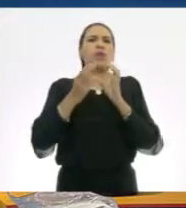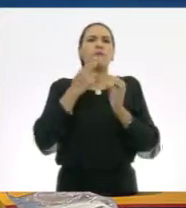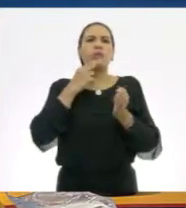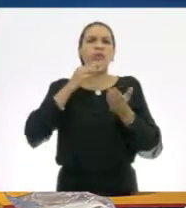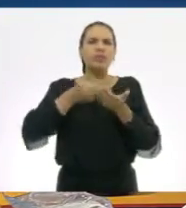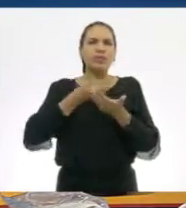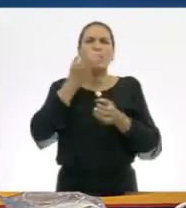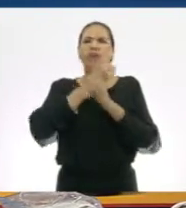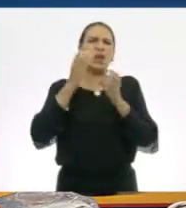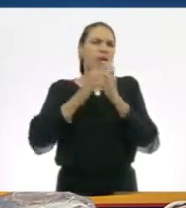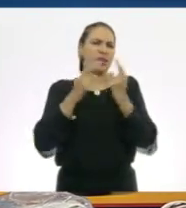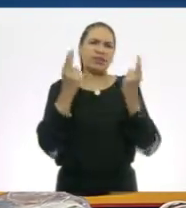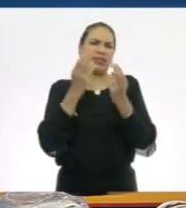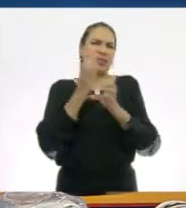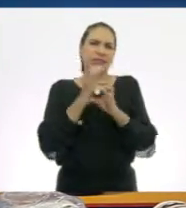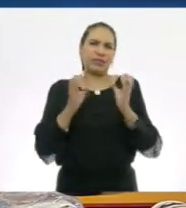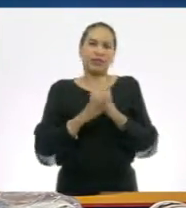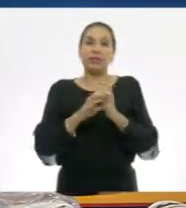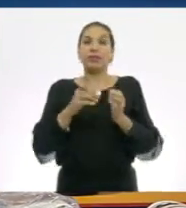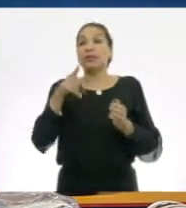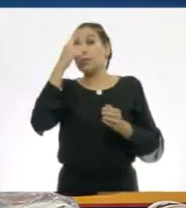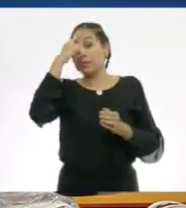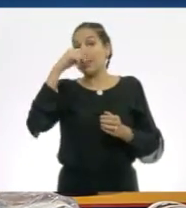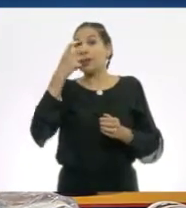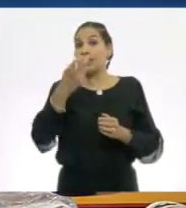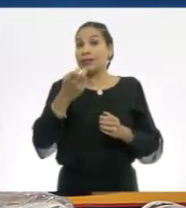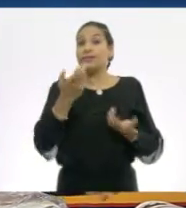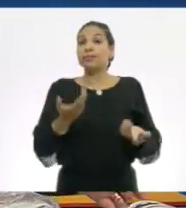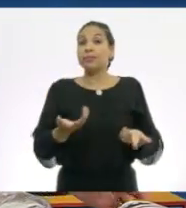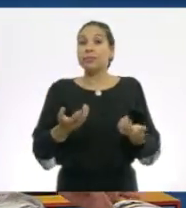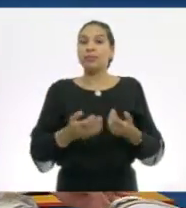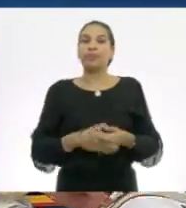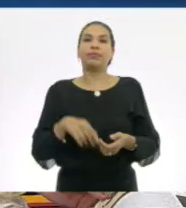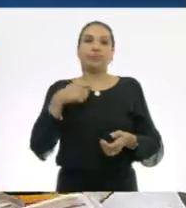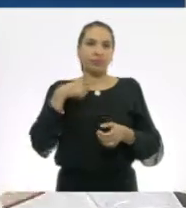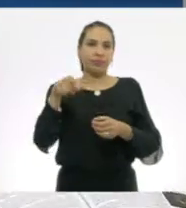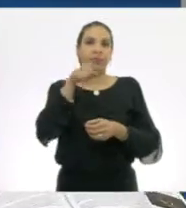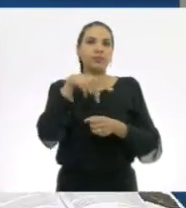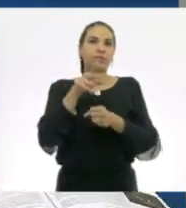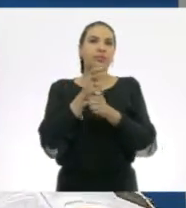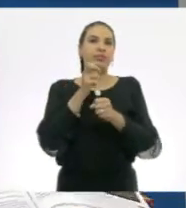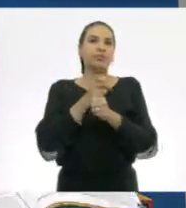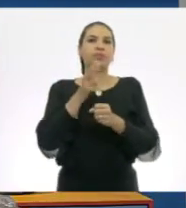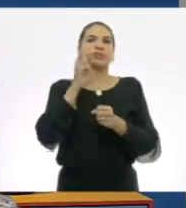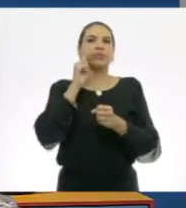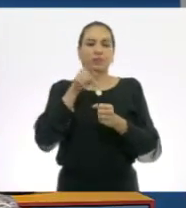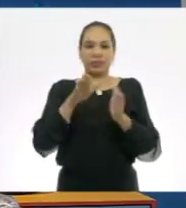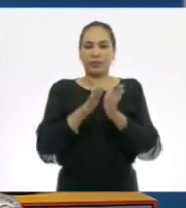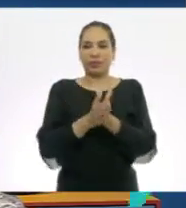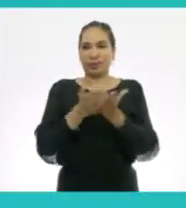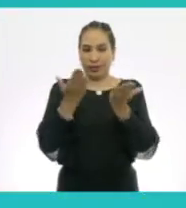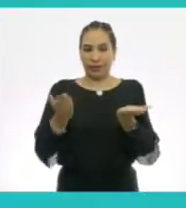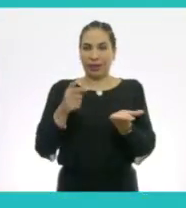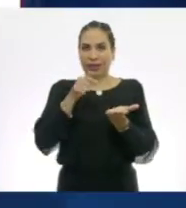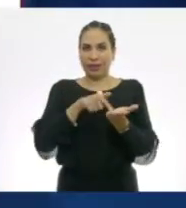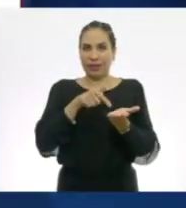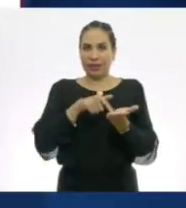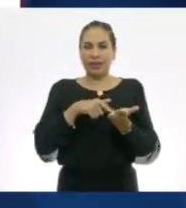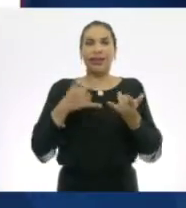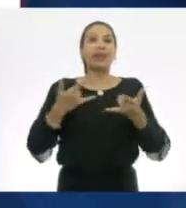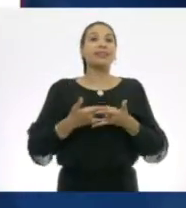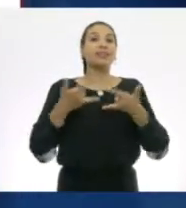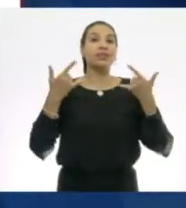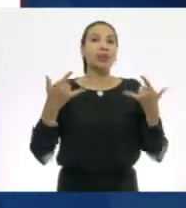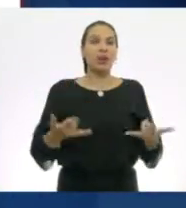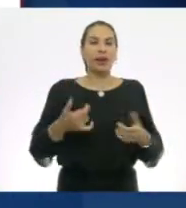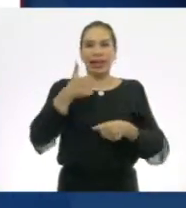utensilios, lo que nosotros queramos. Y para eso, yo los invito a que ustedes tomen su libro de